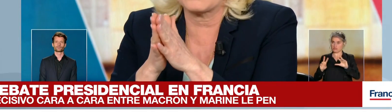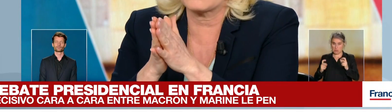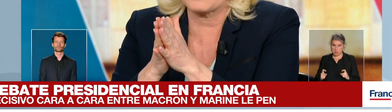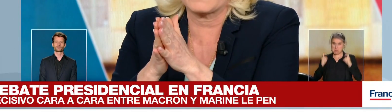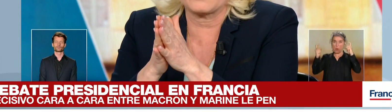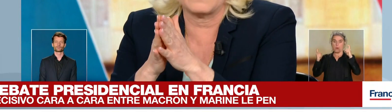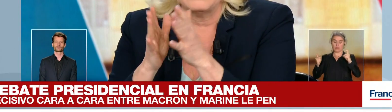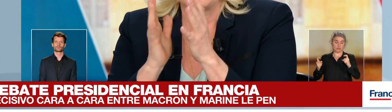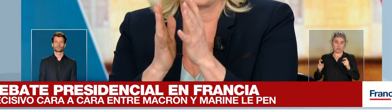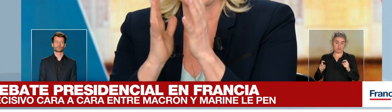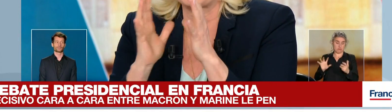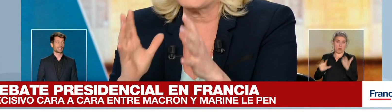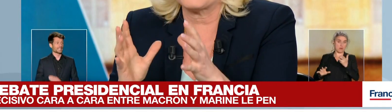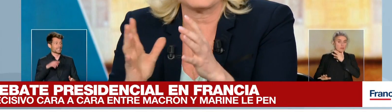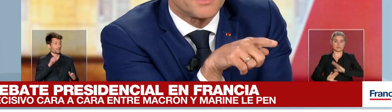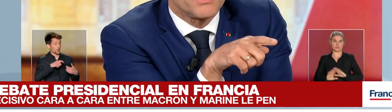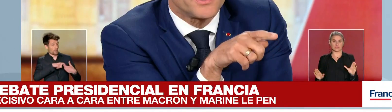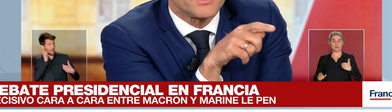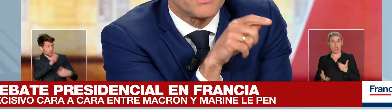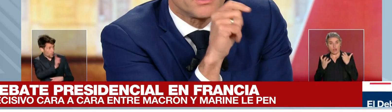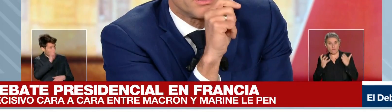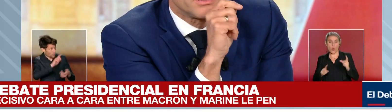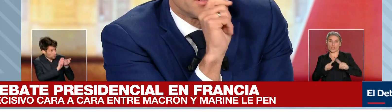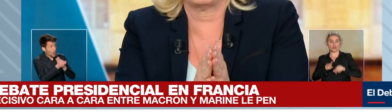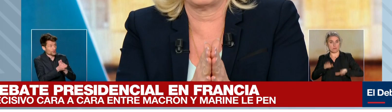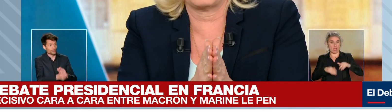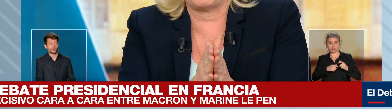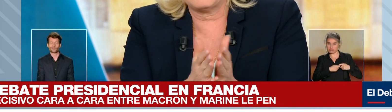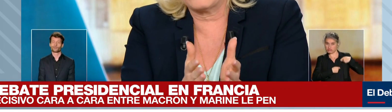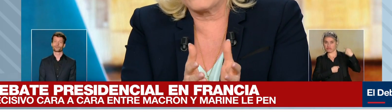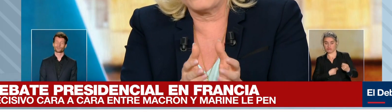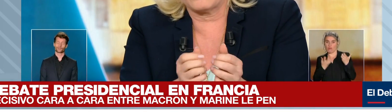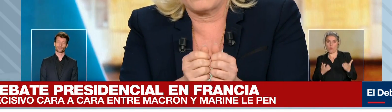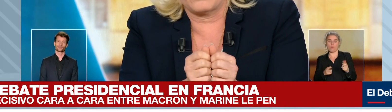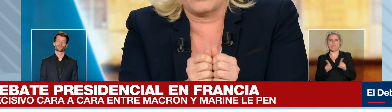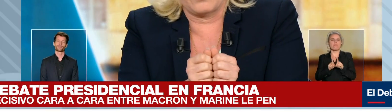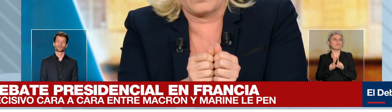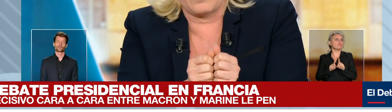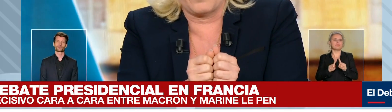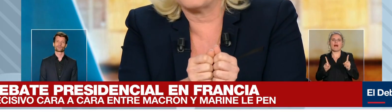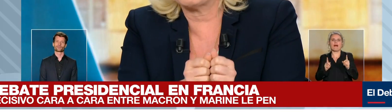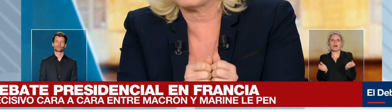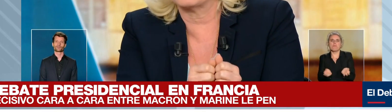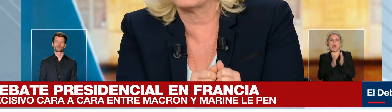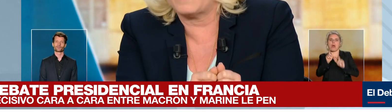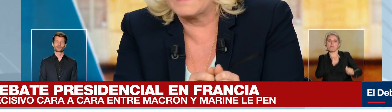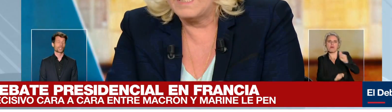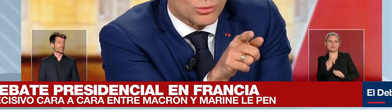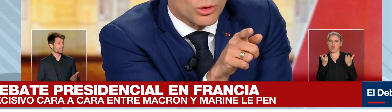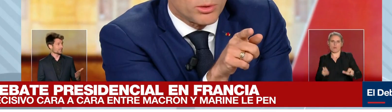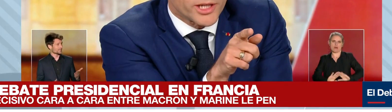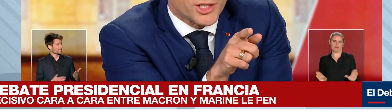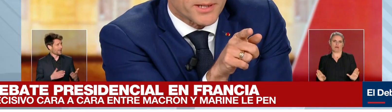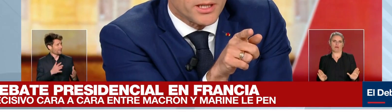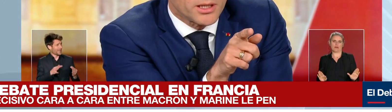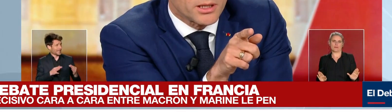toda la energía aumenten en proporciones. Hay que reformarlo, señora Le Pen. Eso es algo perenne, lo que yo quiero, y no algo provisional.